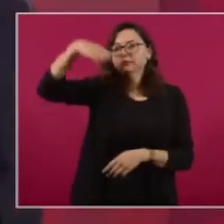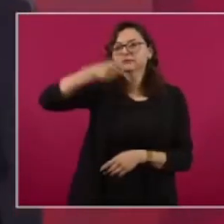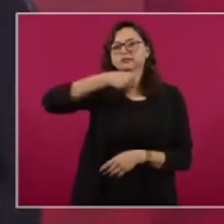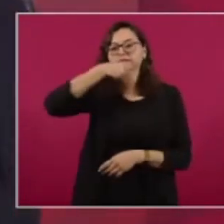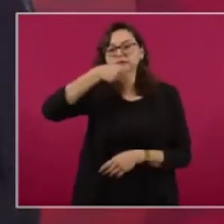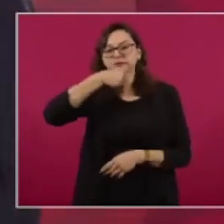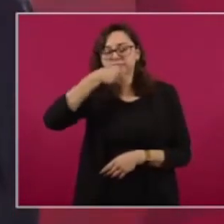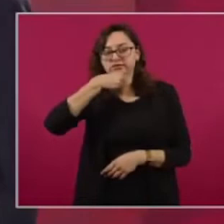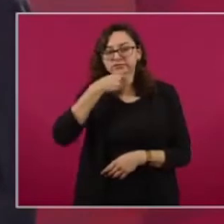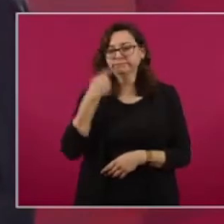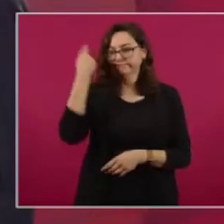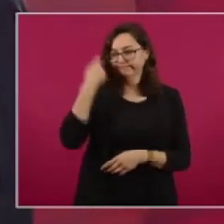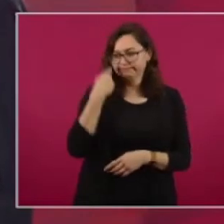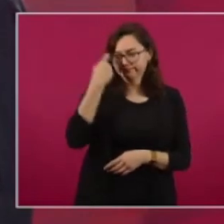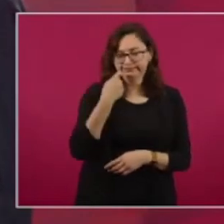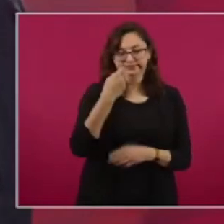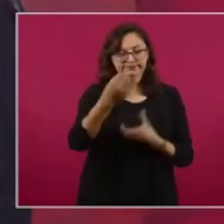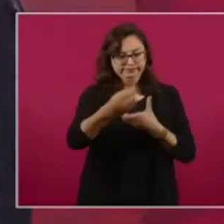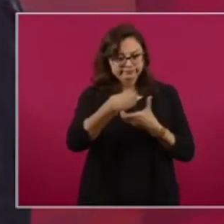cobre ahí,